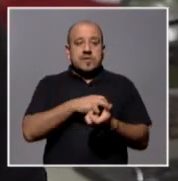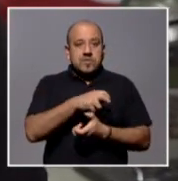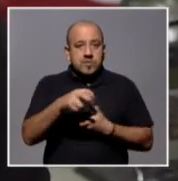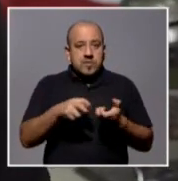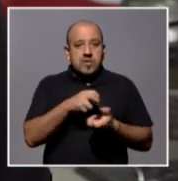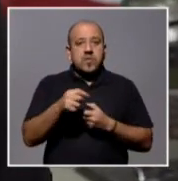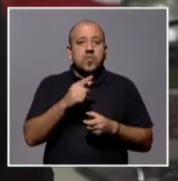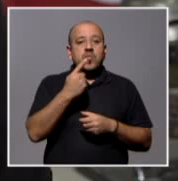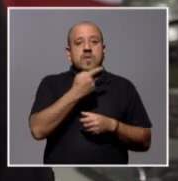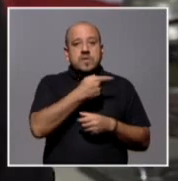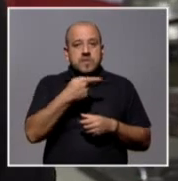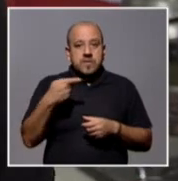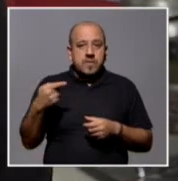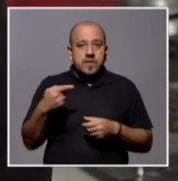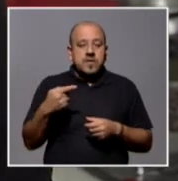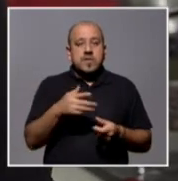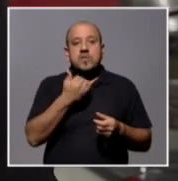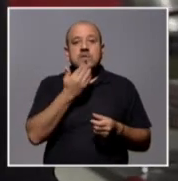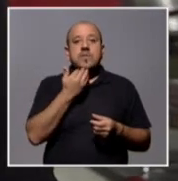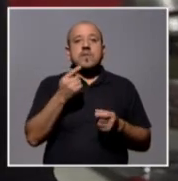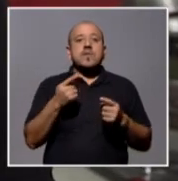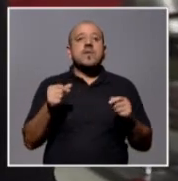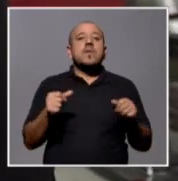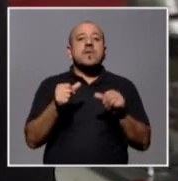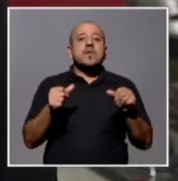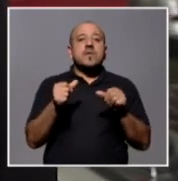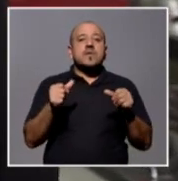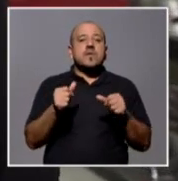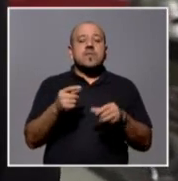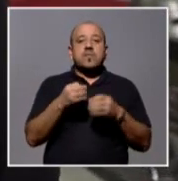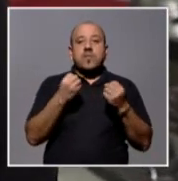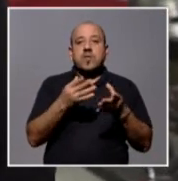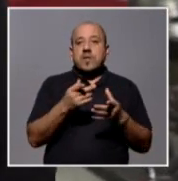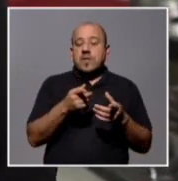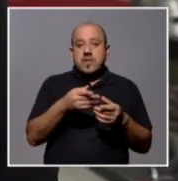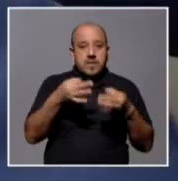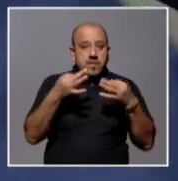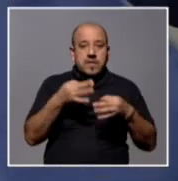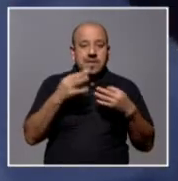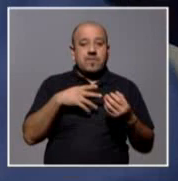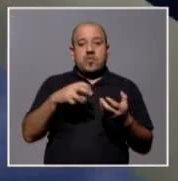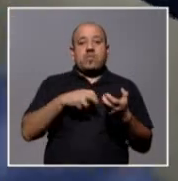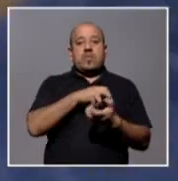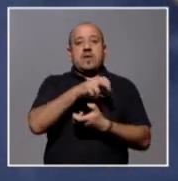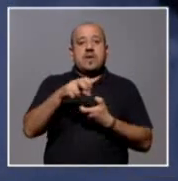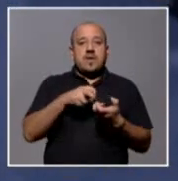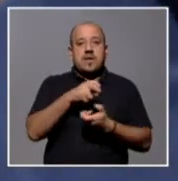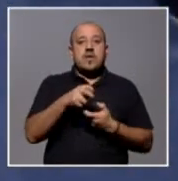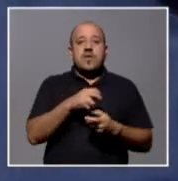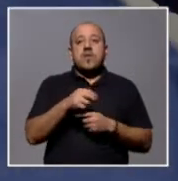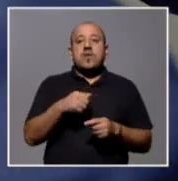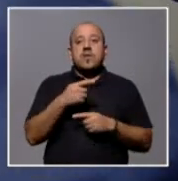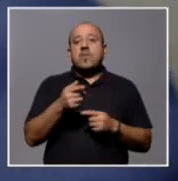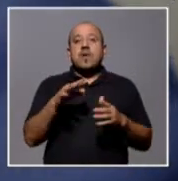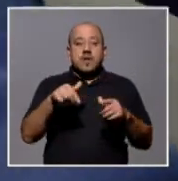una semana y algo que no sabíamos qué íbamos a hacer, porque realmente estábamos medias complicadas y bueno, después surgió esa idea y